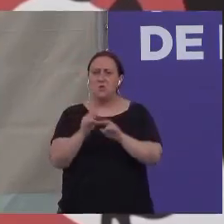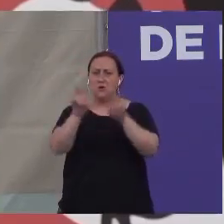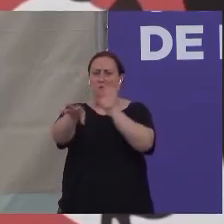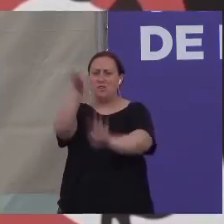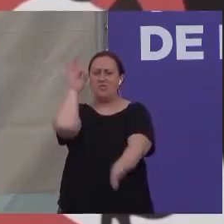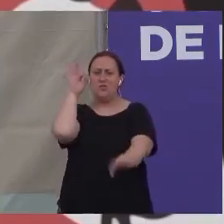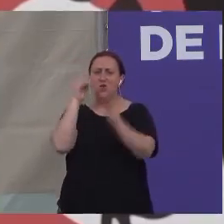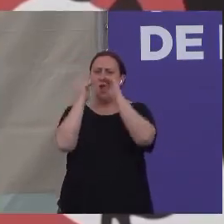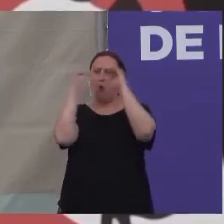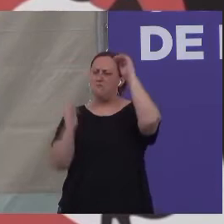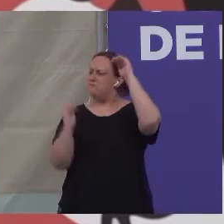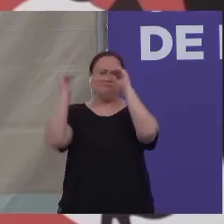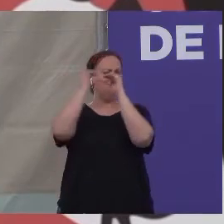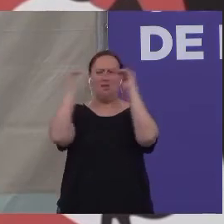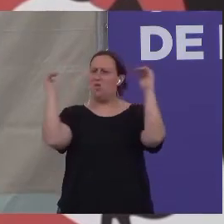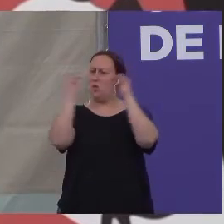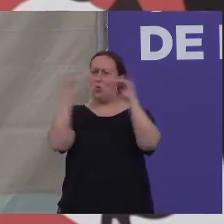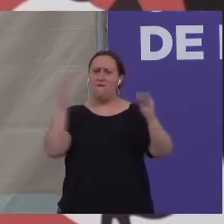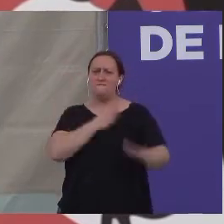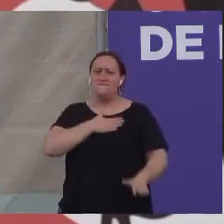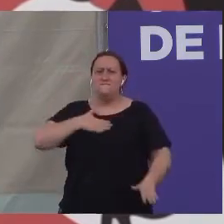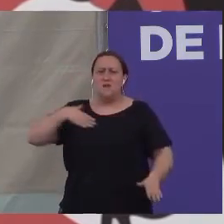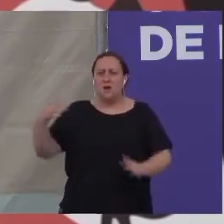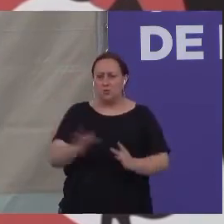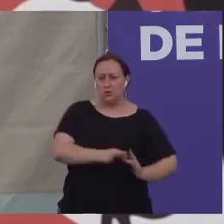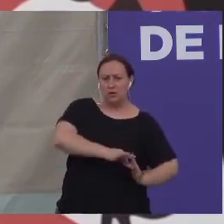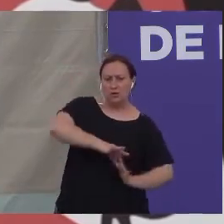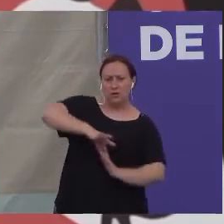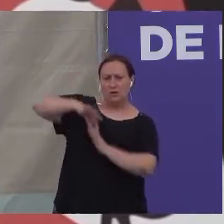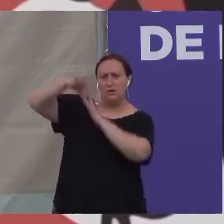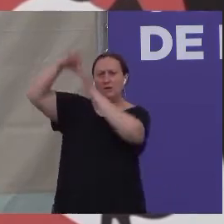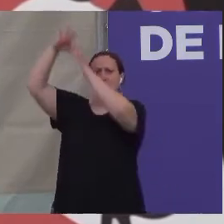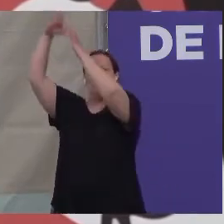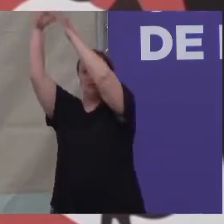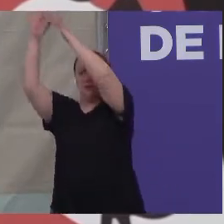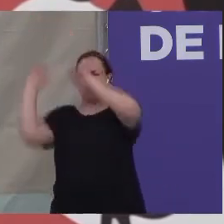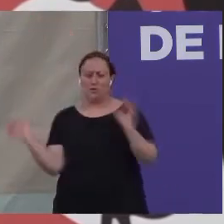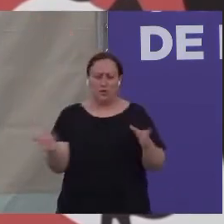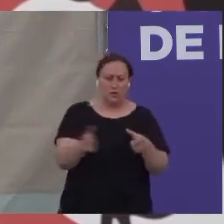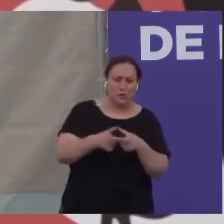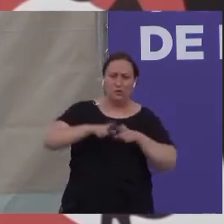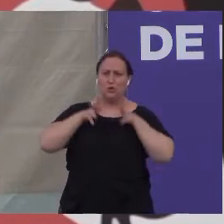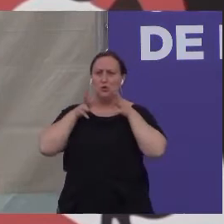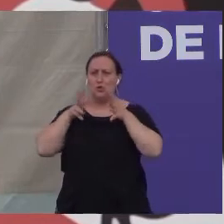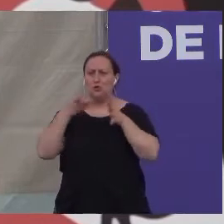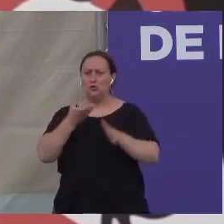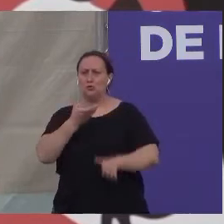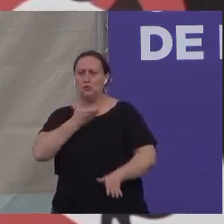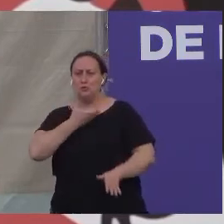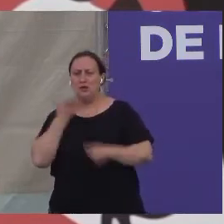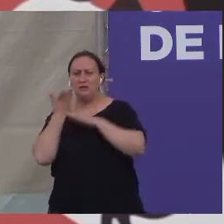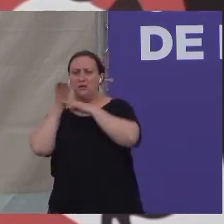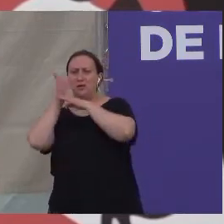decisiones. Queremos que el liderazgo fluya de abajo arriba, de los círculos, de los consejos municipales, de